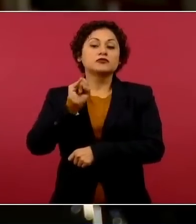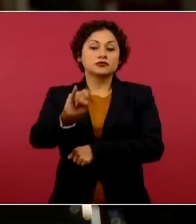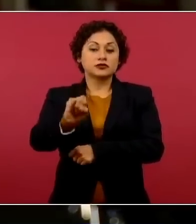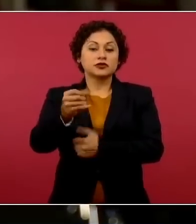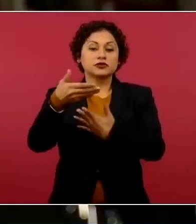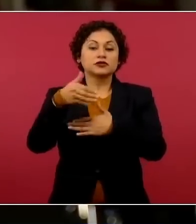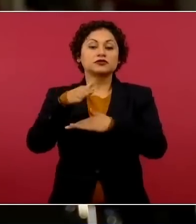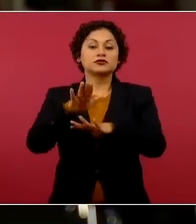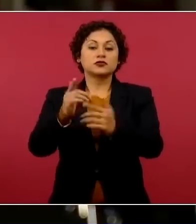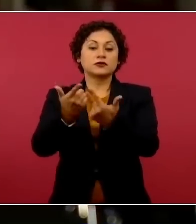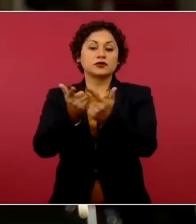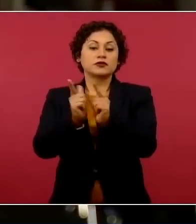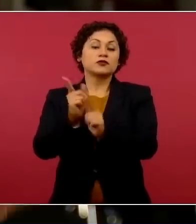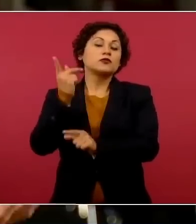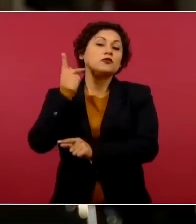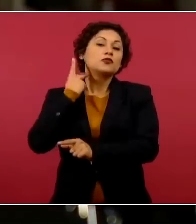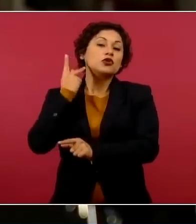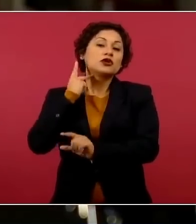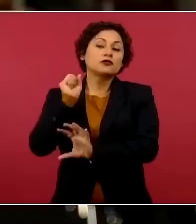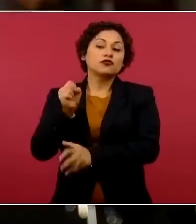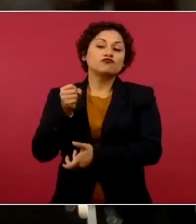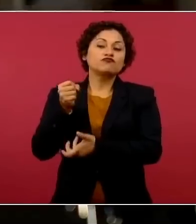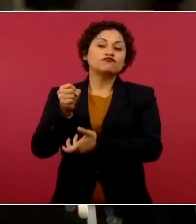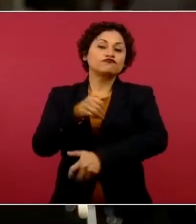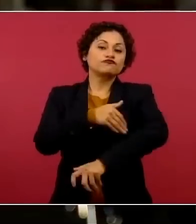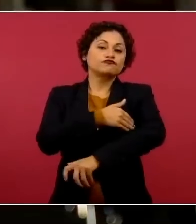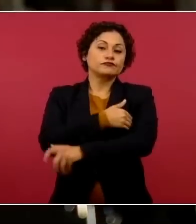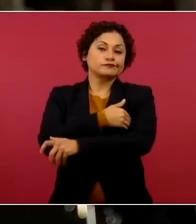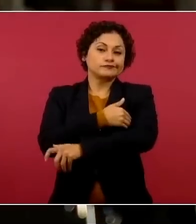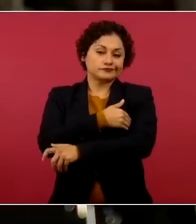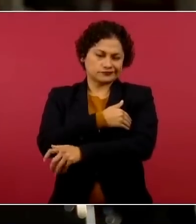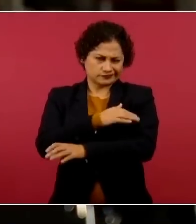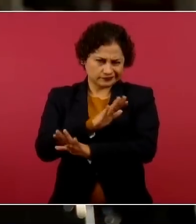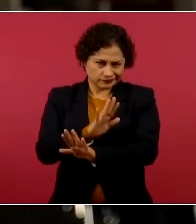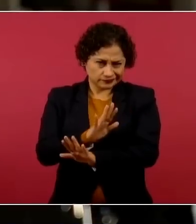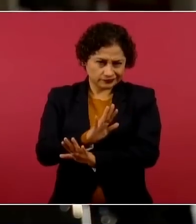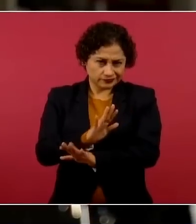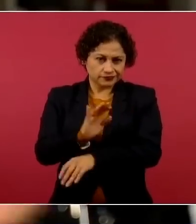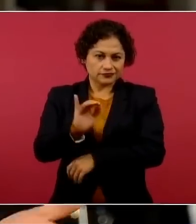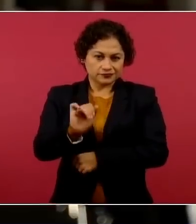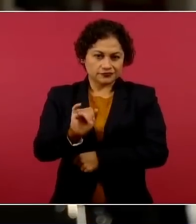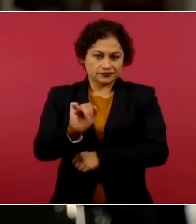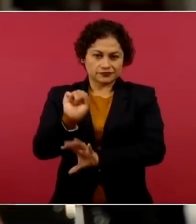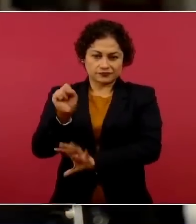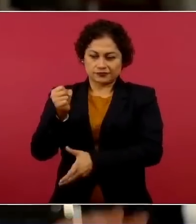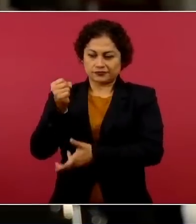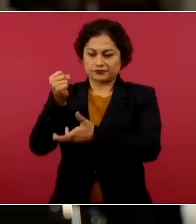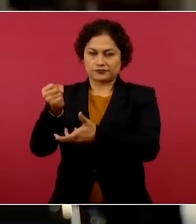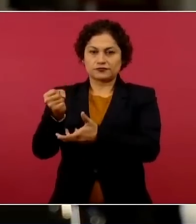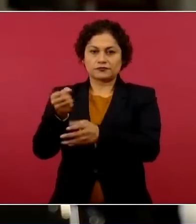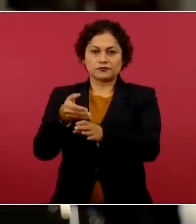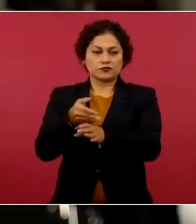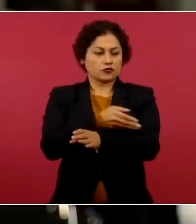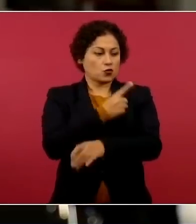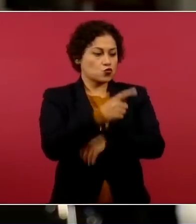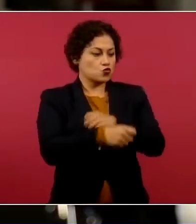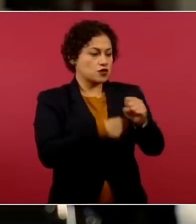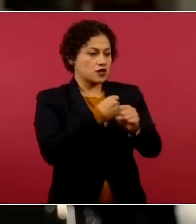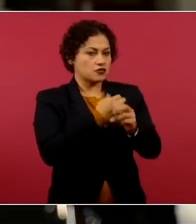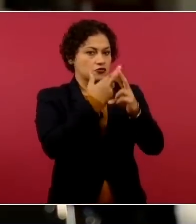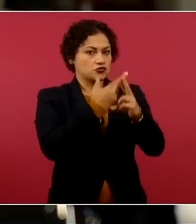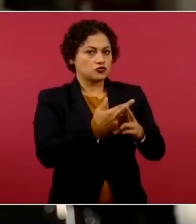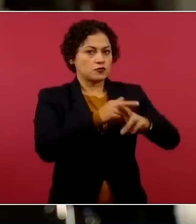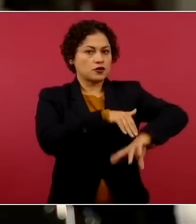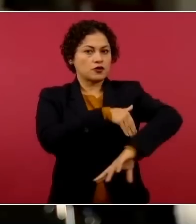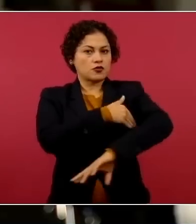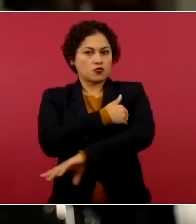los partidos políticos, ¿no? Lo que pueden guardar los recursos fiscales de un año para el siguiente. En fin, yo quisiera